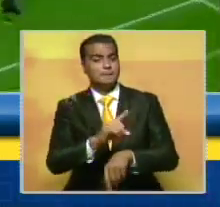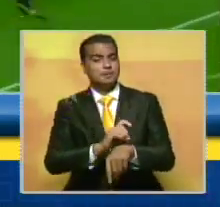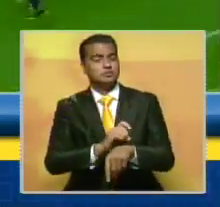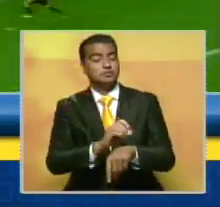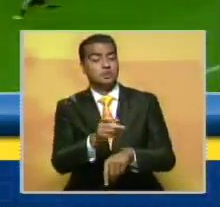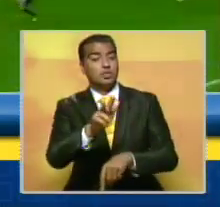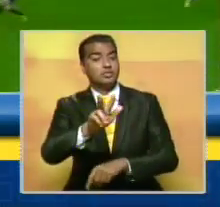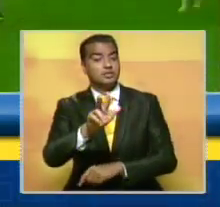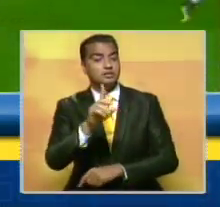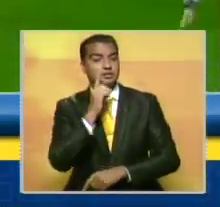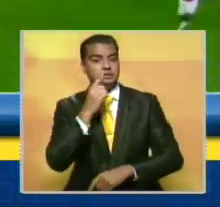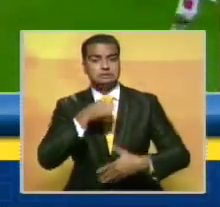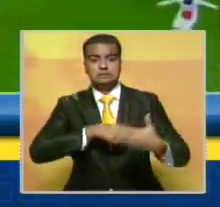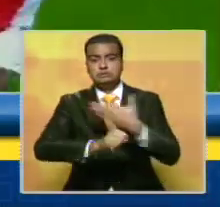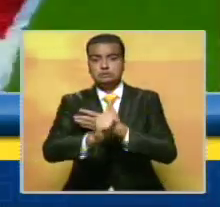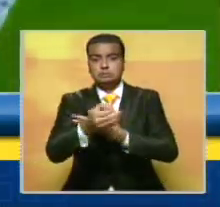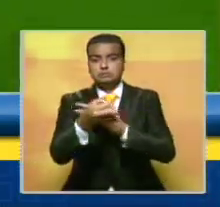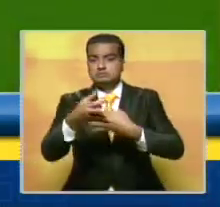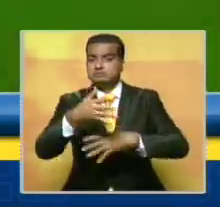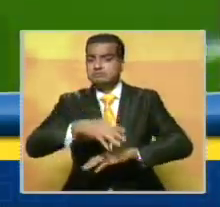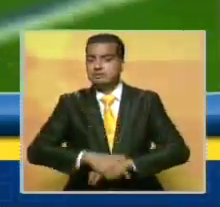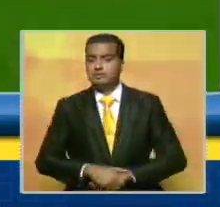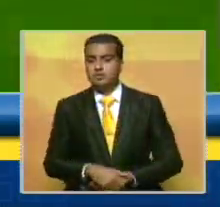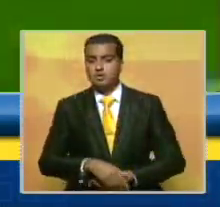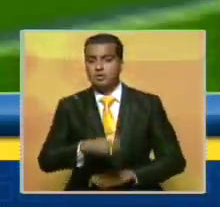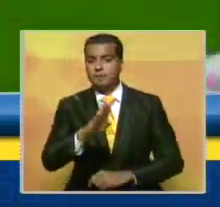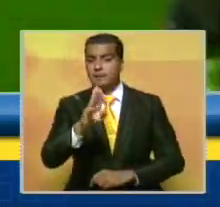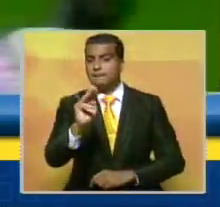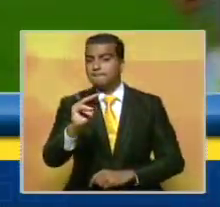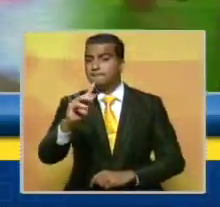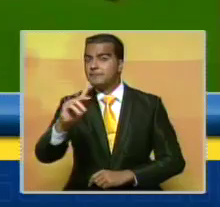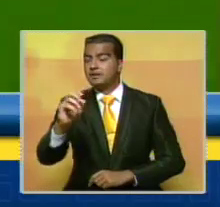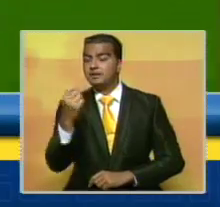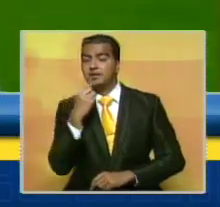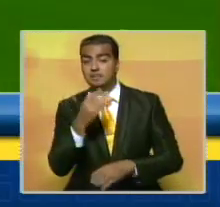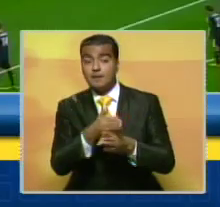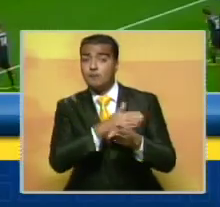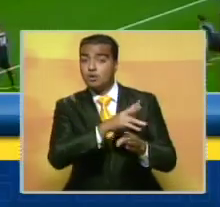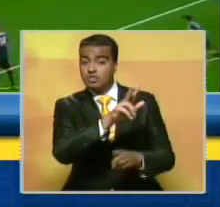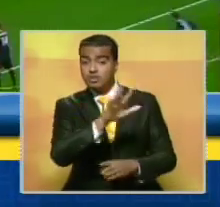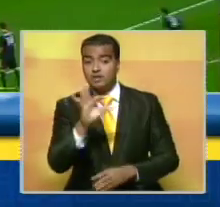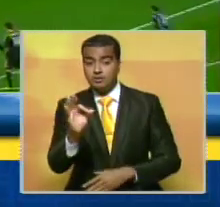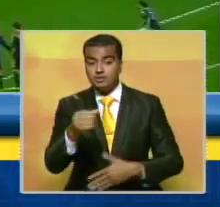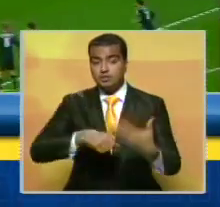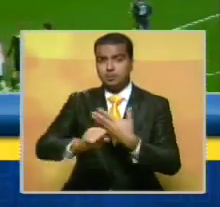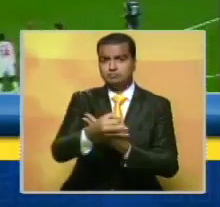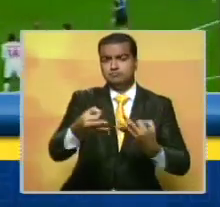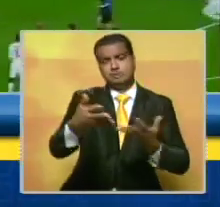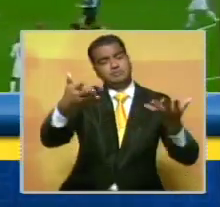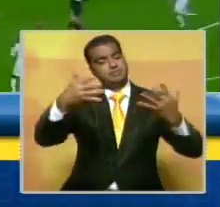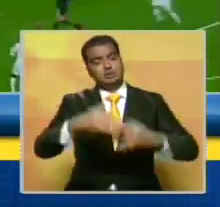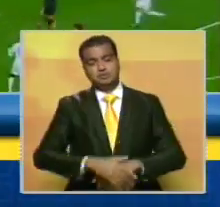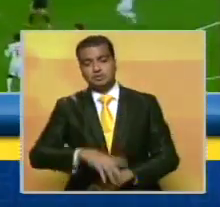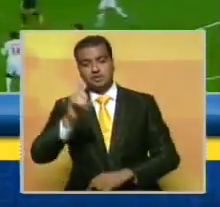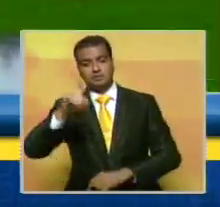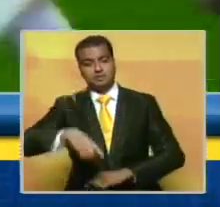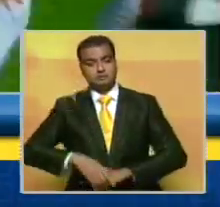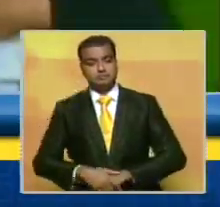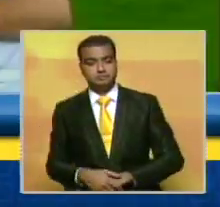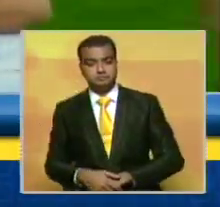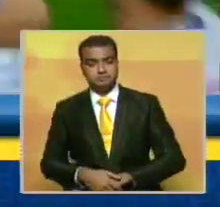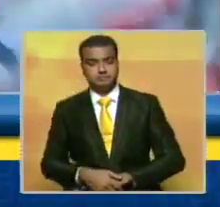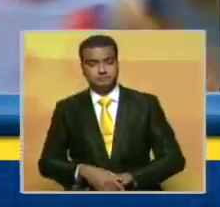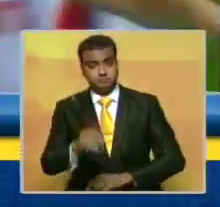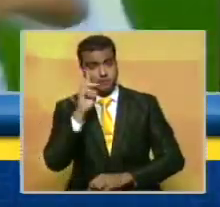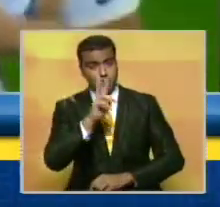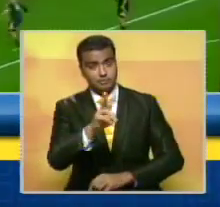3. Balde de agua fría para los hermanos, gol de Blaise Matuidi, y a los 39 Zlatan Ibrahimovic, y al segundo tanto lo vemos